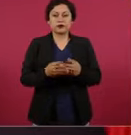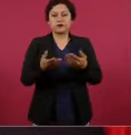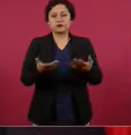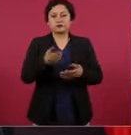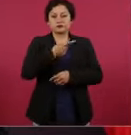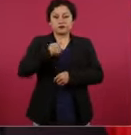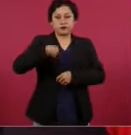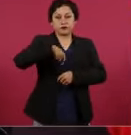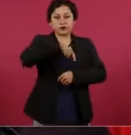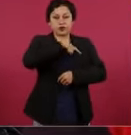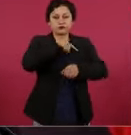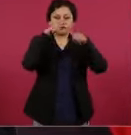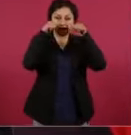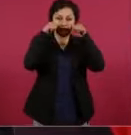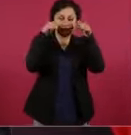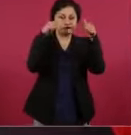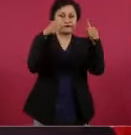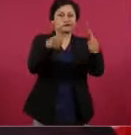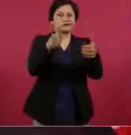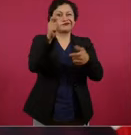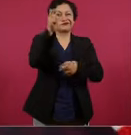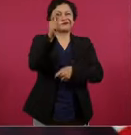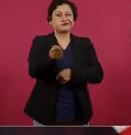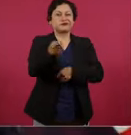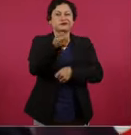establecer un sistema de salud